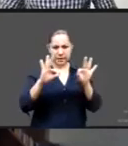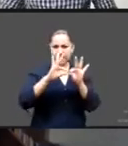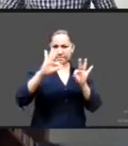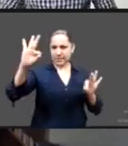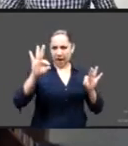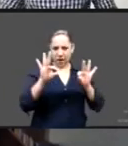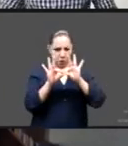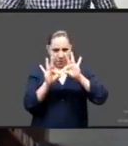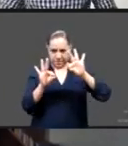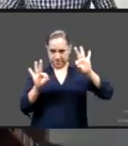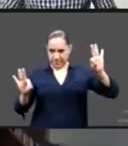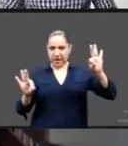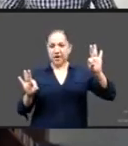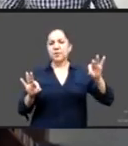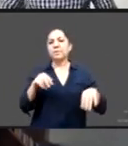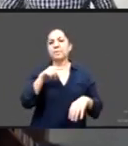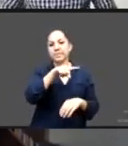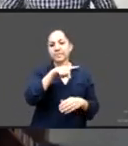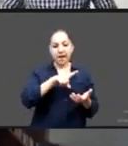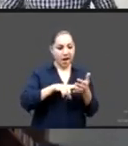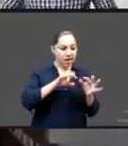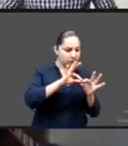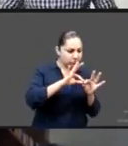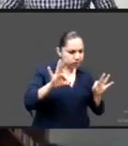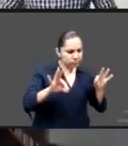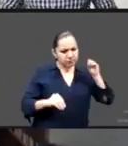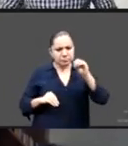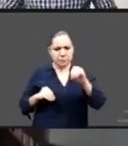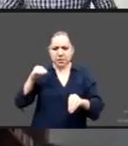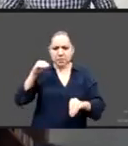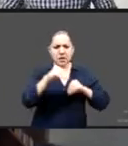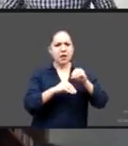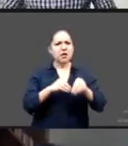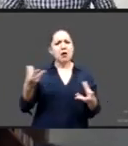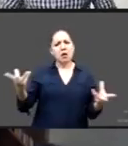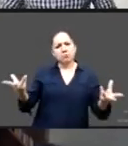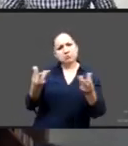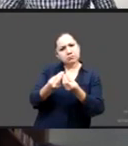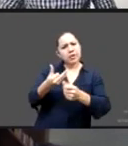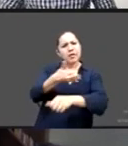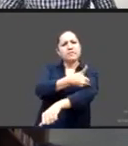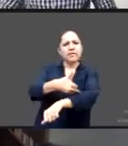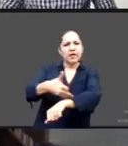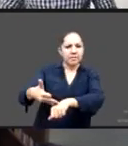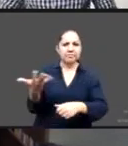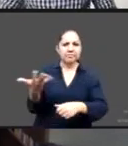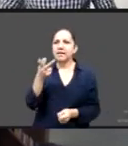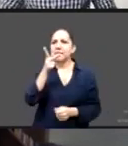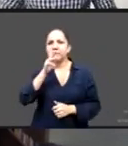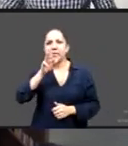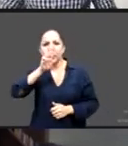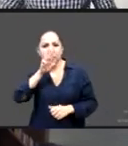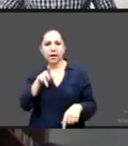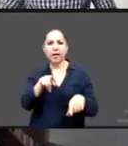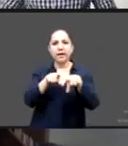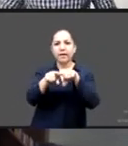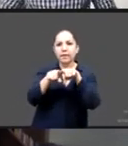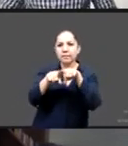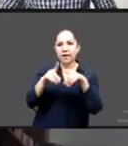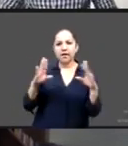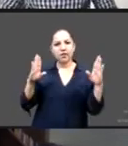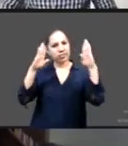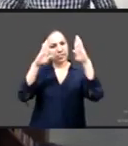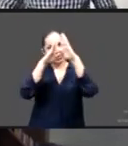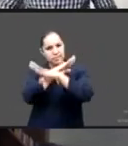su momento divertido de recreación en la familia. Los hacen con los papás, con los hermanos. Una dinámica muy interesante y muy divertida.